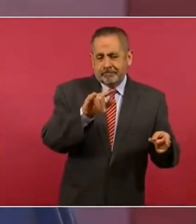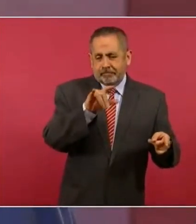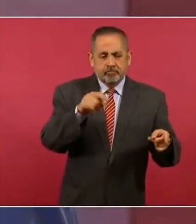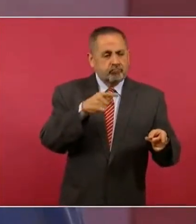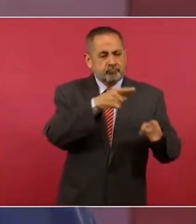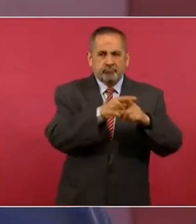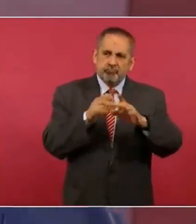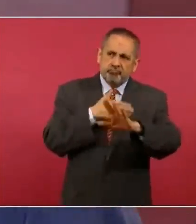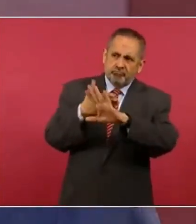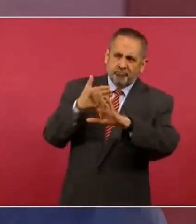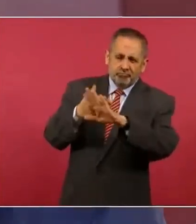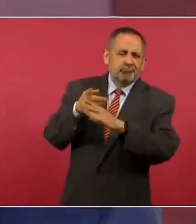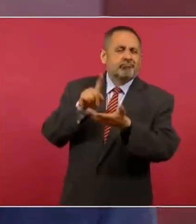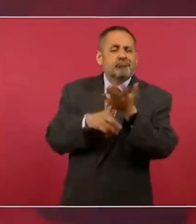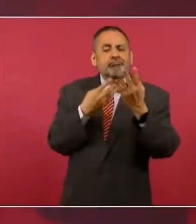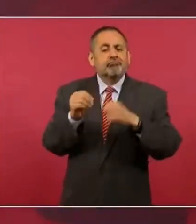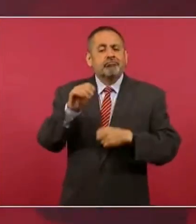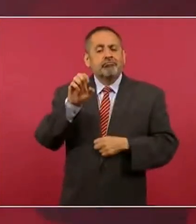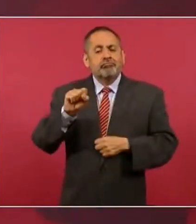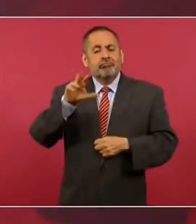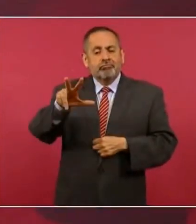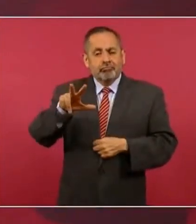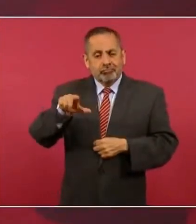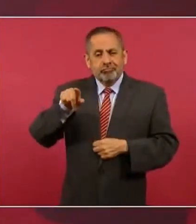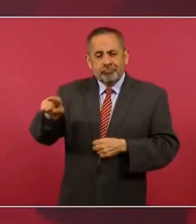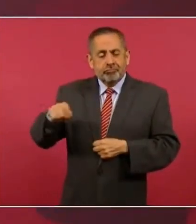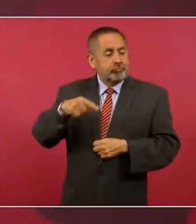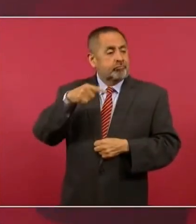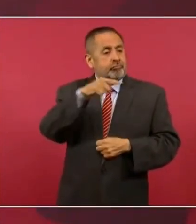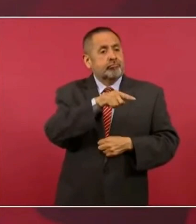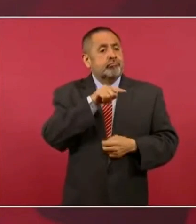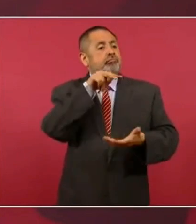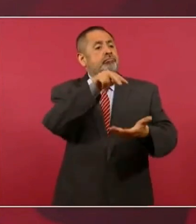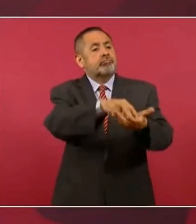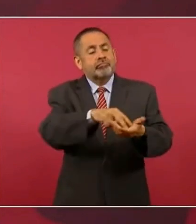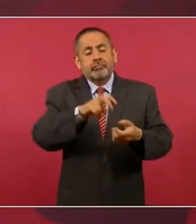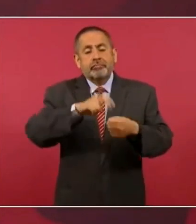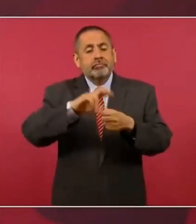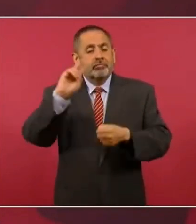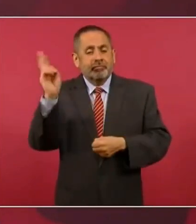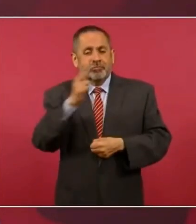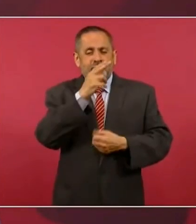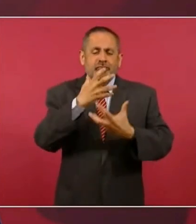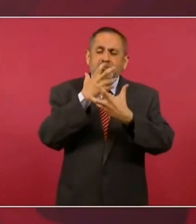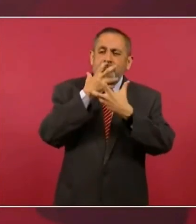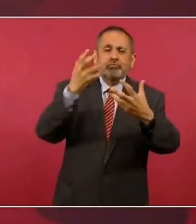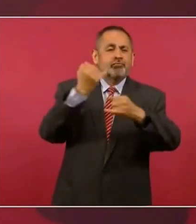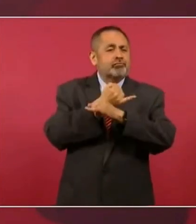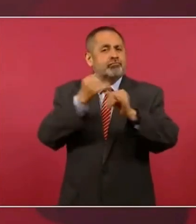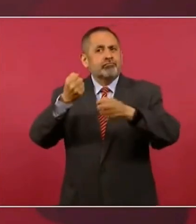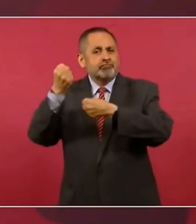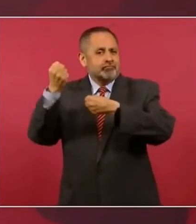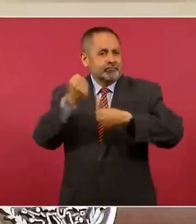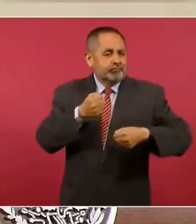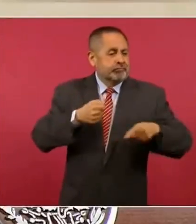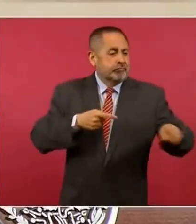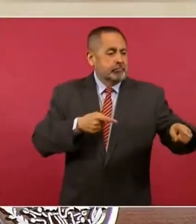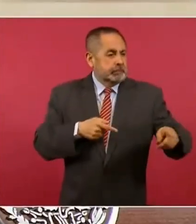del 68, había dado el grito de independencia en Ciudad Universitaria. Entonces,